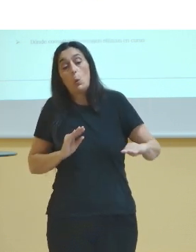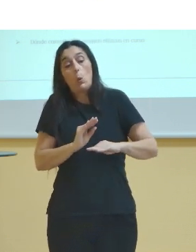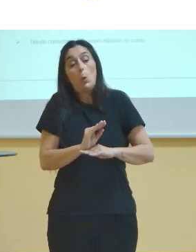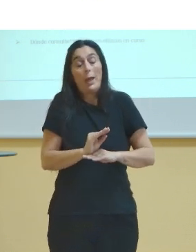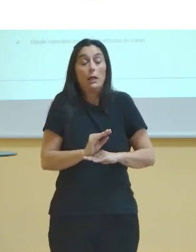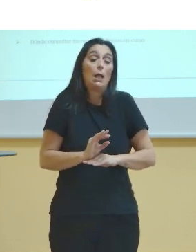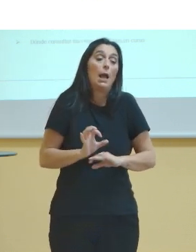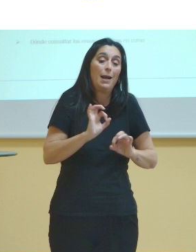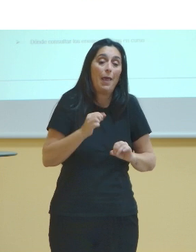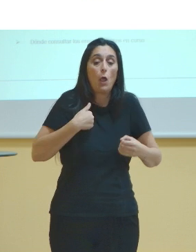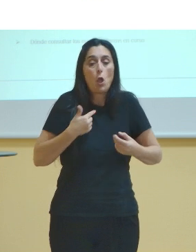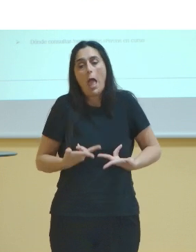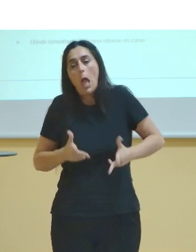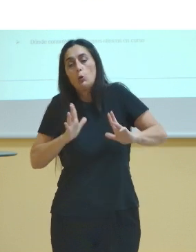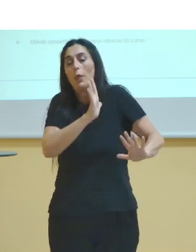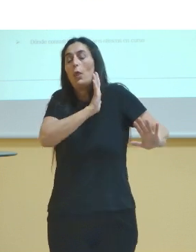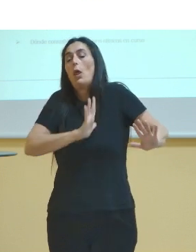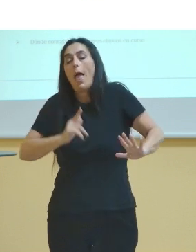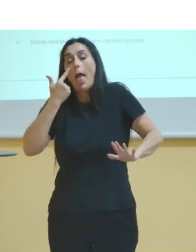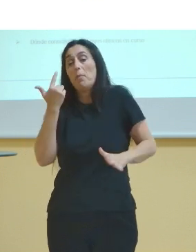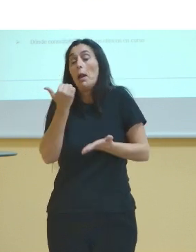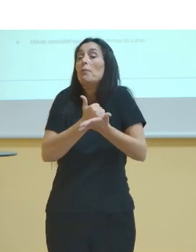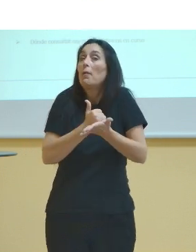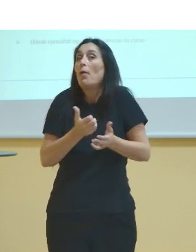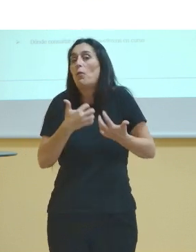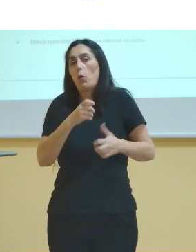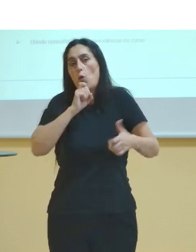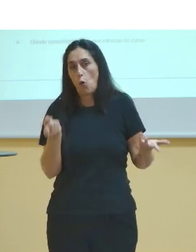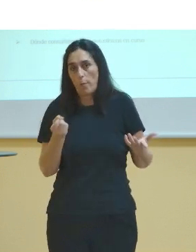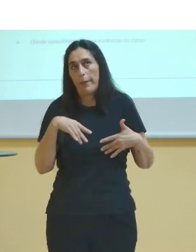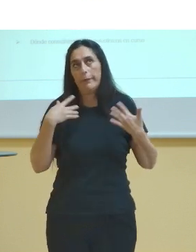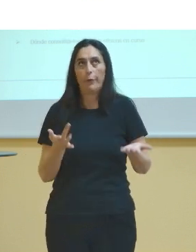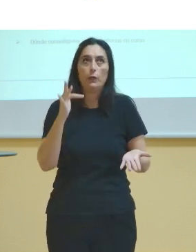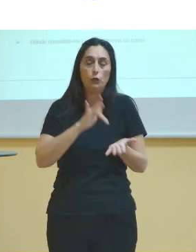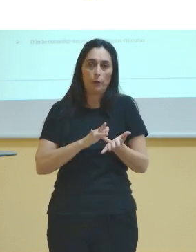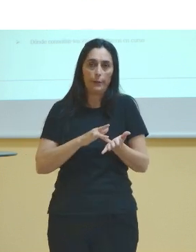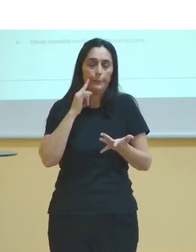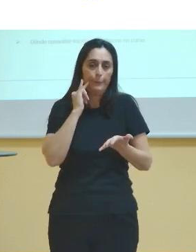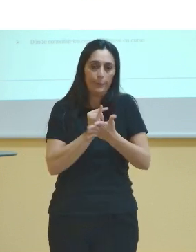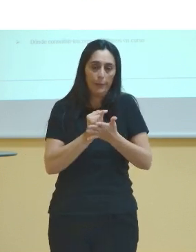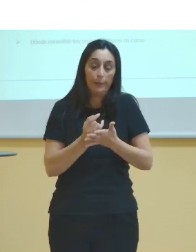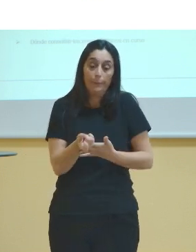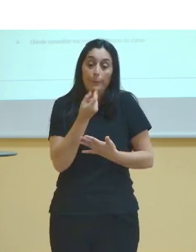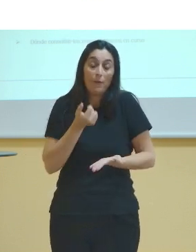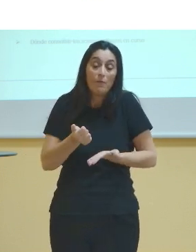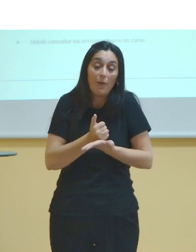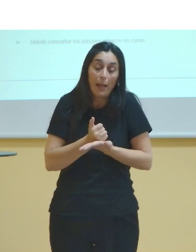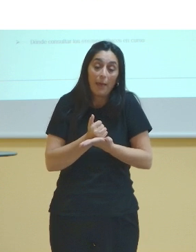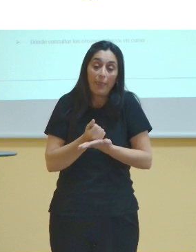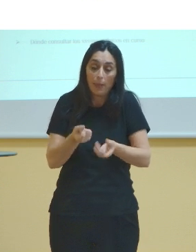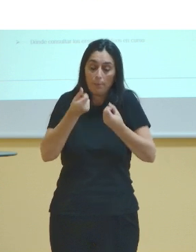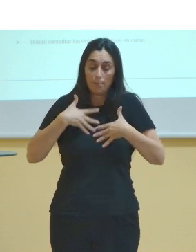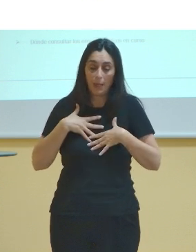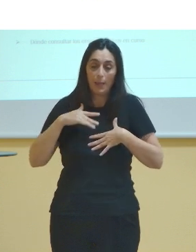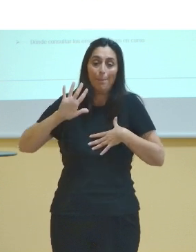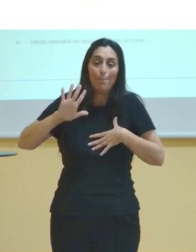autorización condicional y a ver cómo funciona el fármaco. Y entonces entras en esa rueda de que estás ahí recibiendo un fármaco, pero luego a lo mejor si